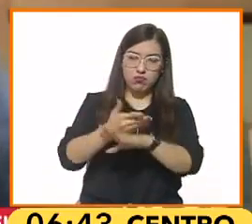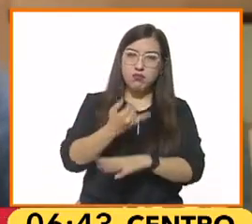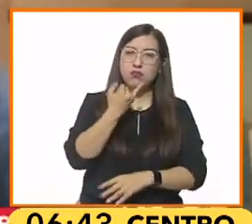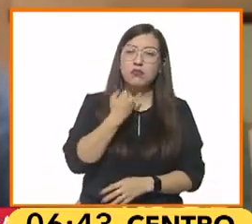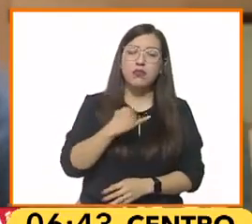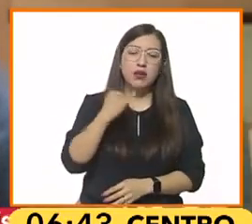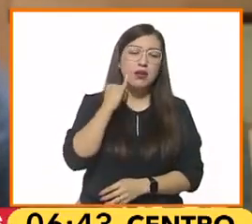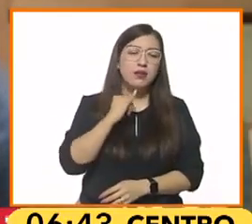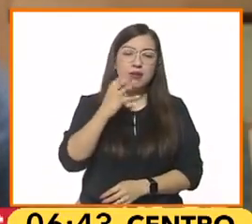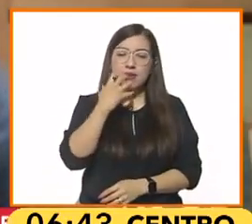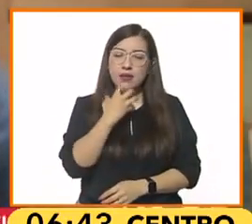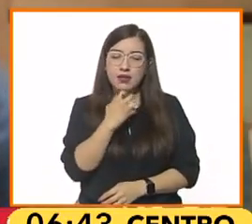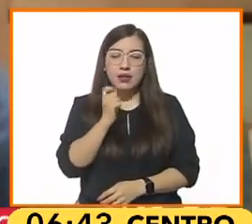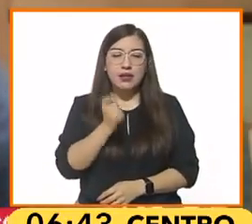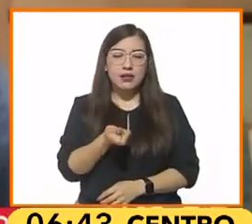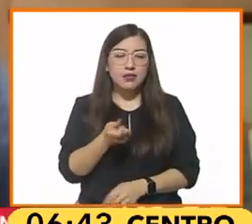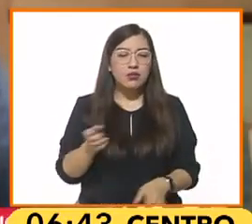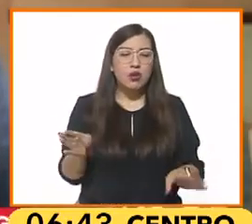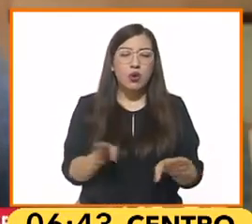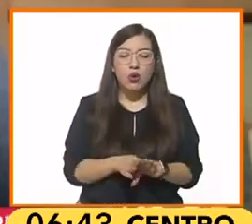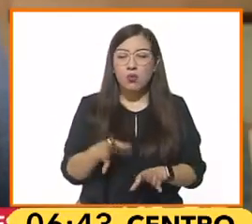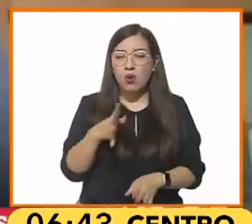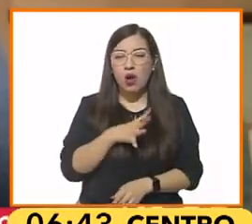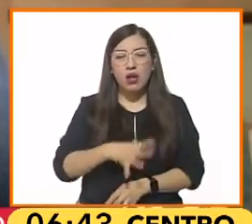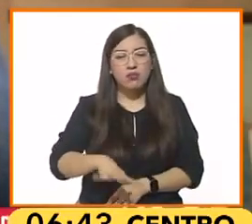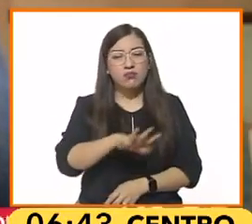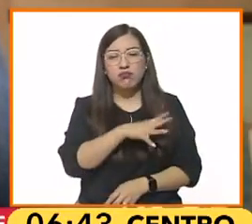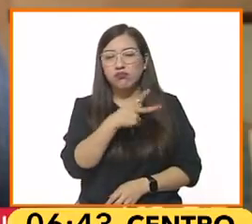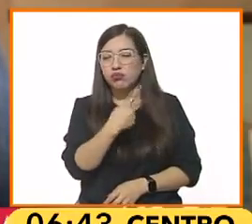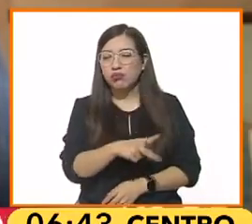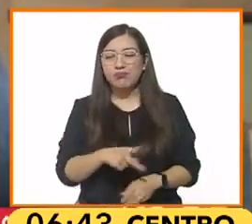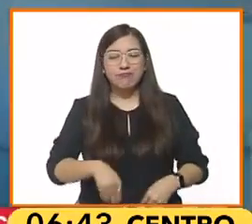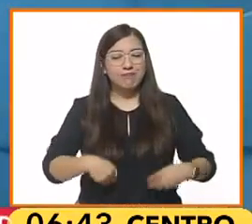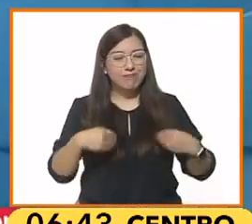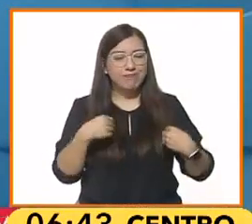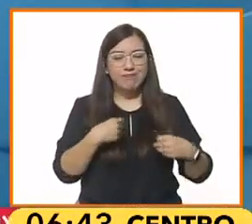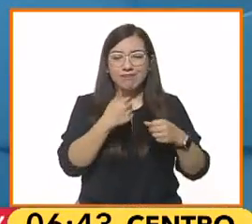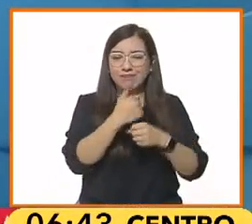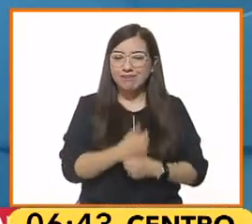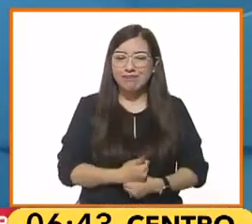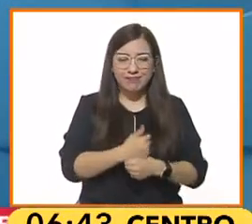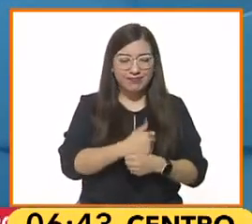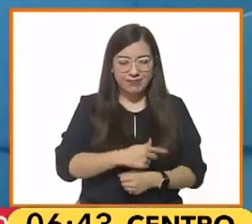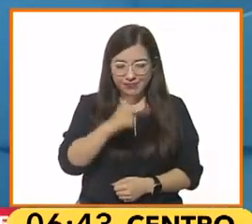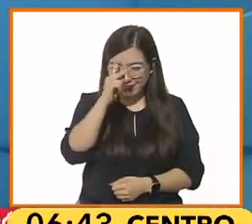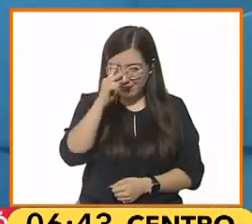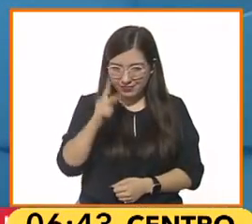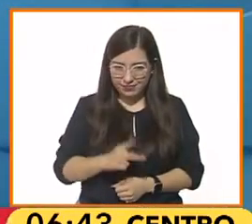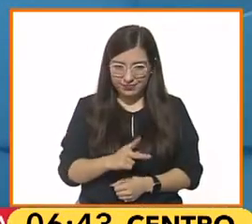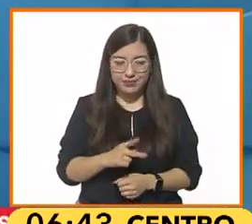nivel de precariedad en el que han vivido bajo la ocupación. Claro. Y lo que ha pasado